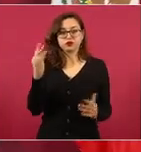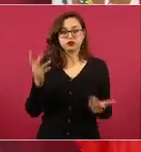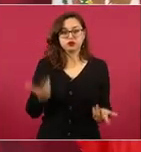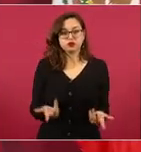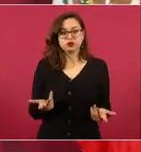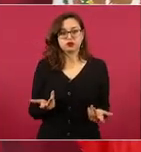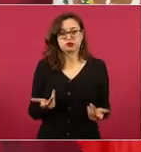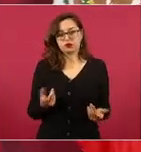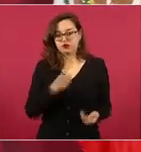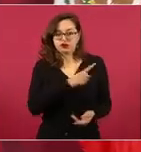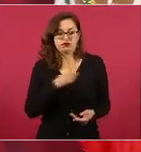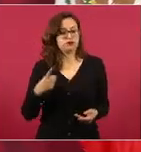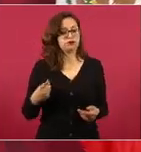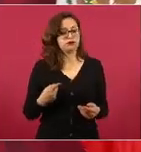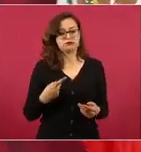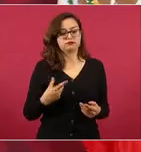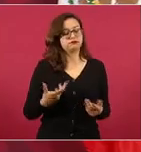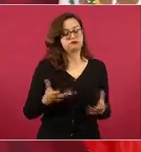conjunta.